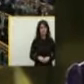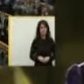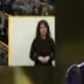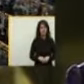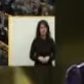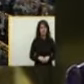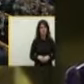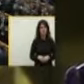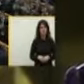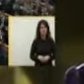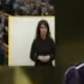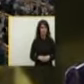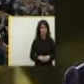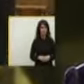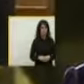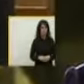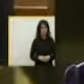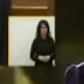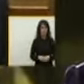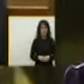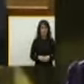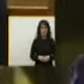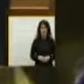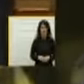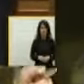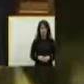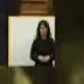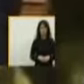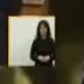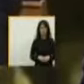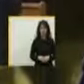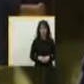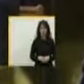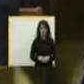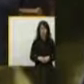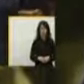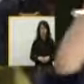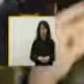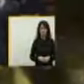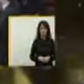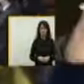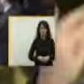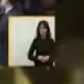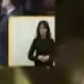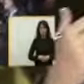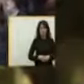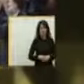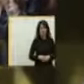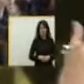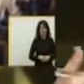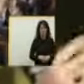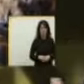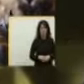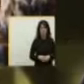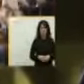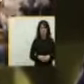aborrecible, porque é un recital de absurdos, un detrás de outro. O señor Rajoy e o Partido Popular, como grande forza